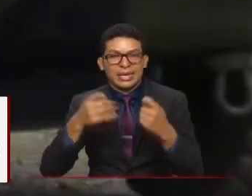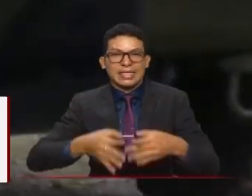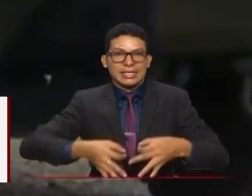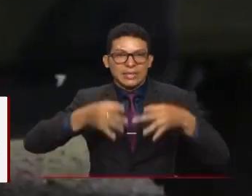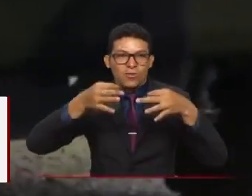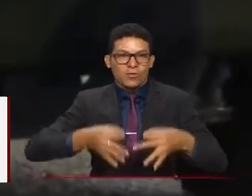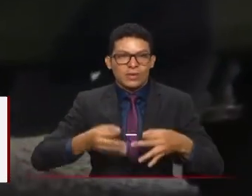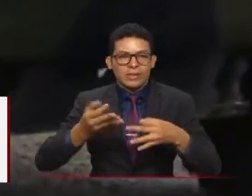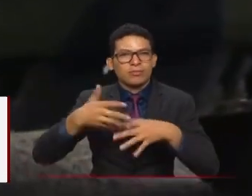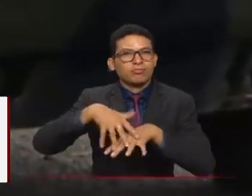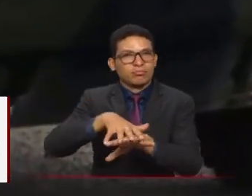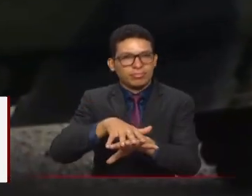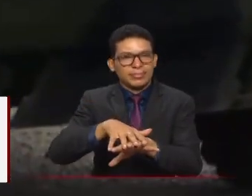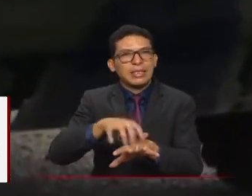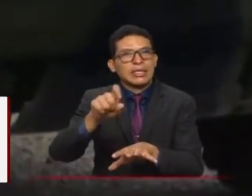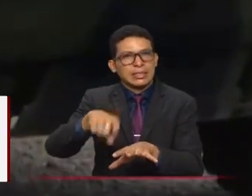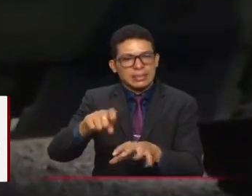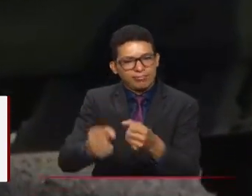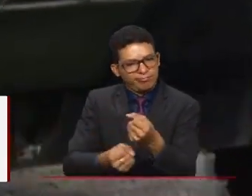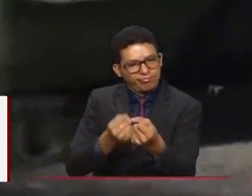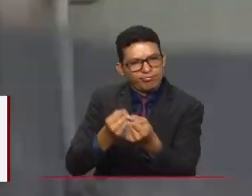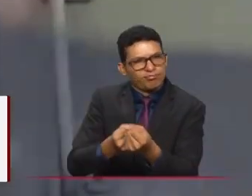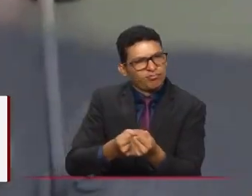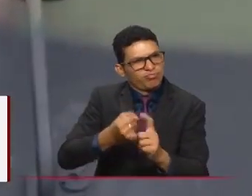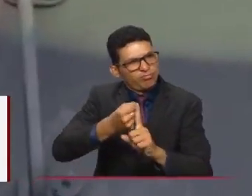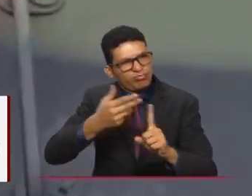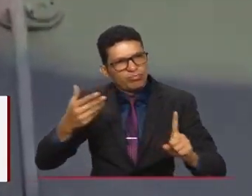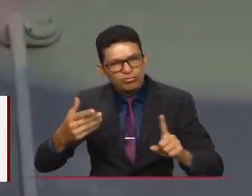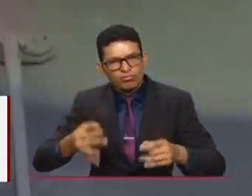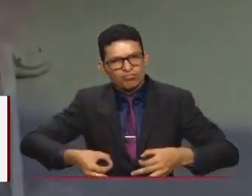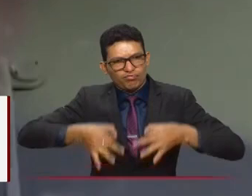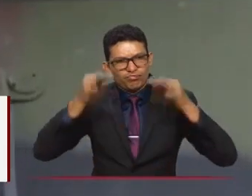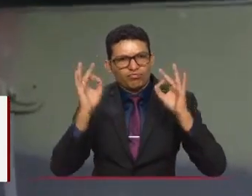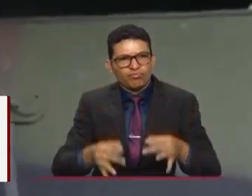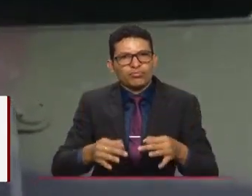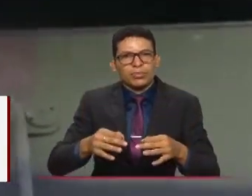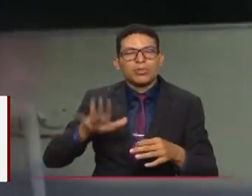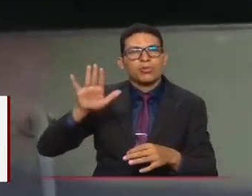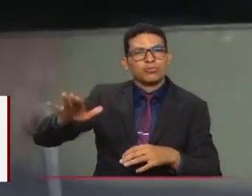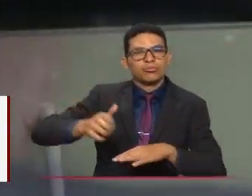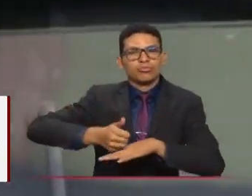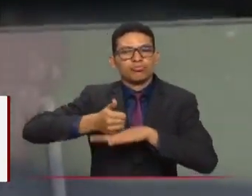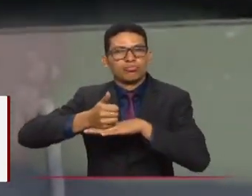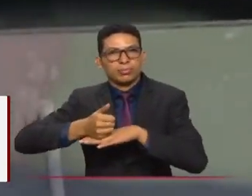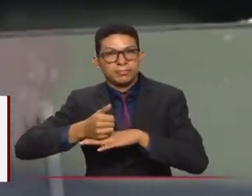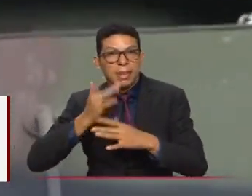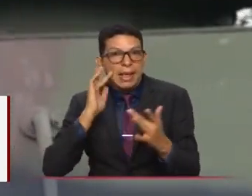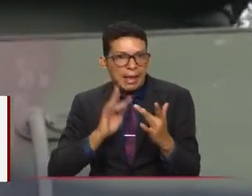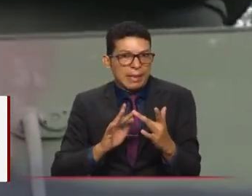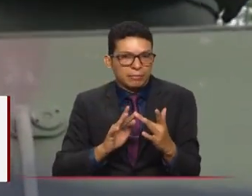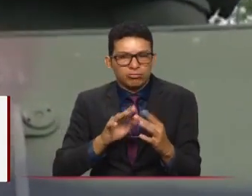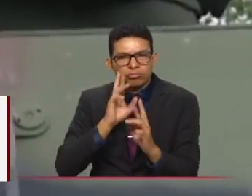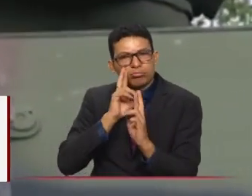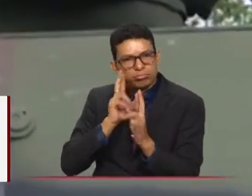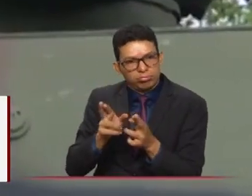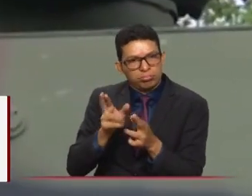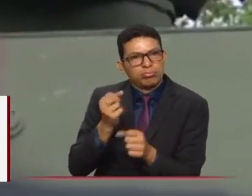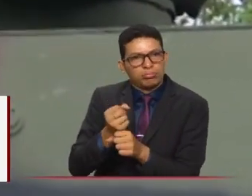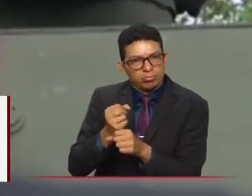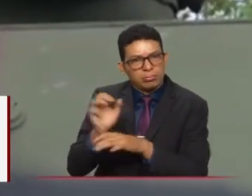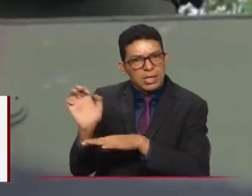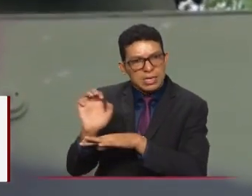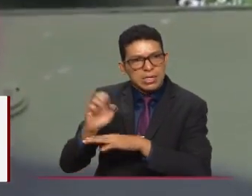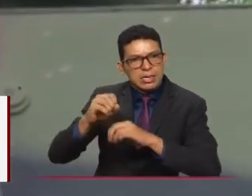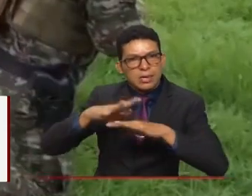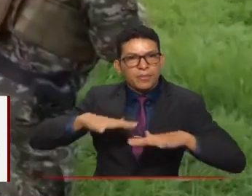pero necesitamos un apoyo contundente bien establecido por parte de las autoridades competentes y reconocemos la labor de los entes